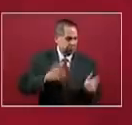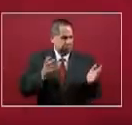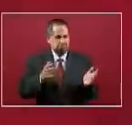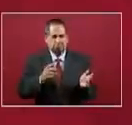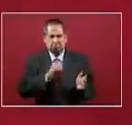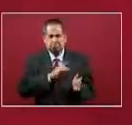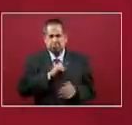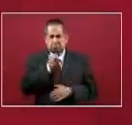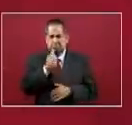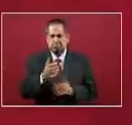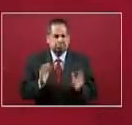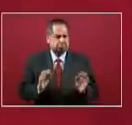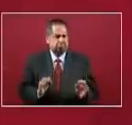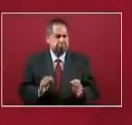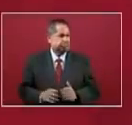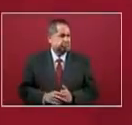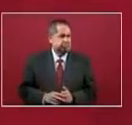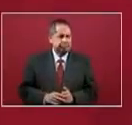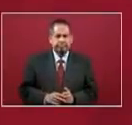O sea,